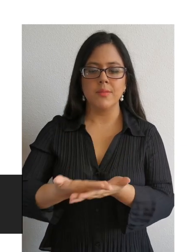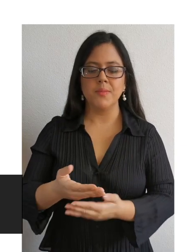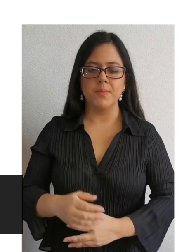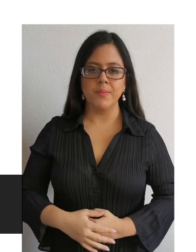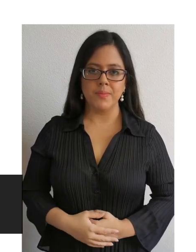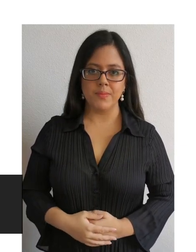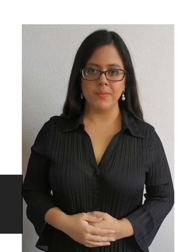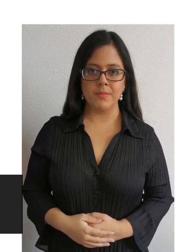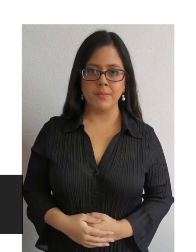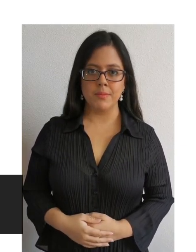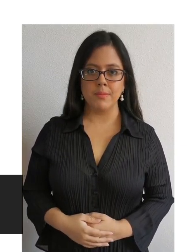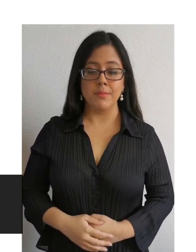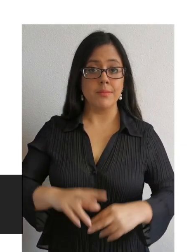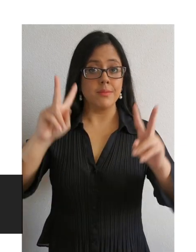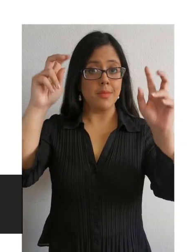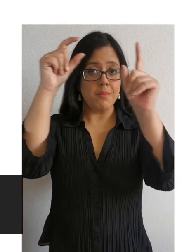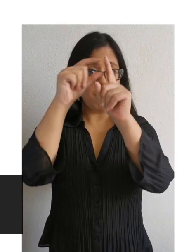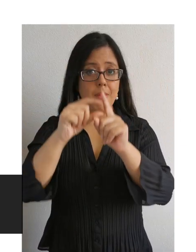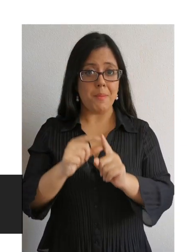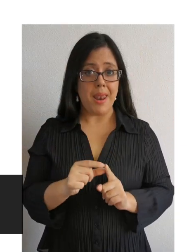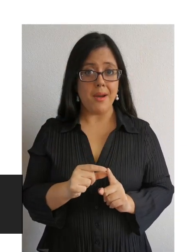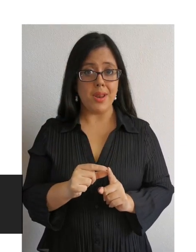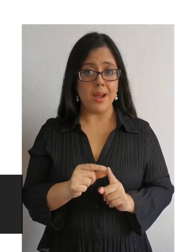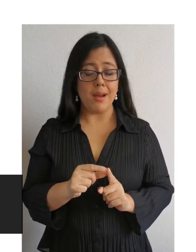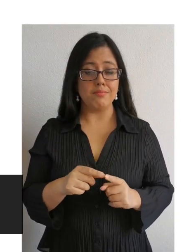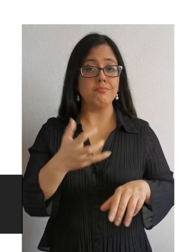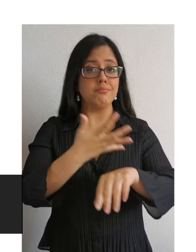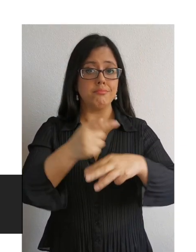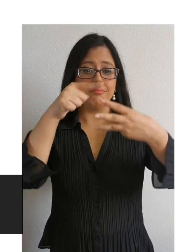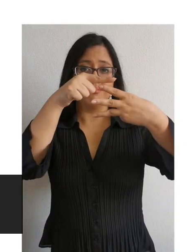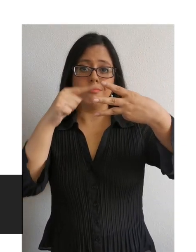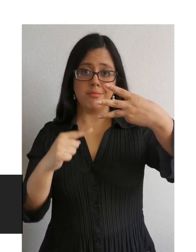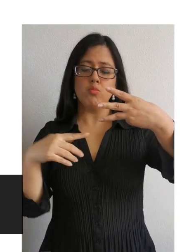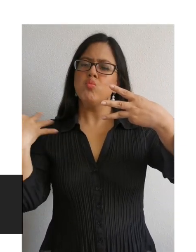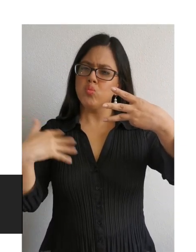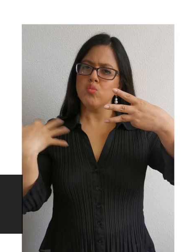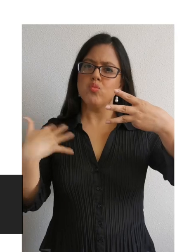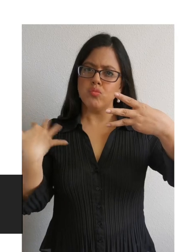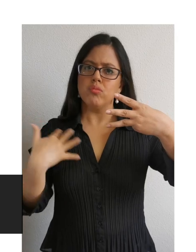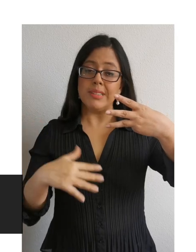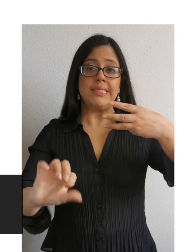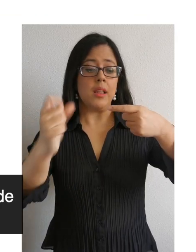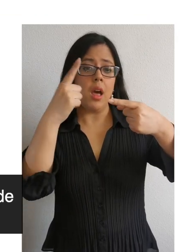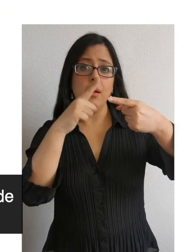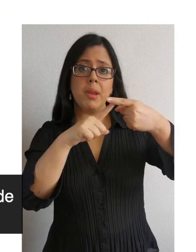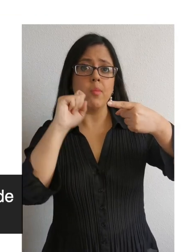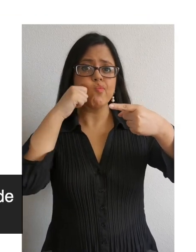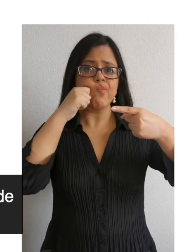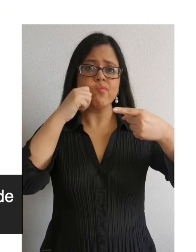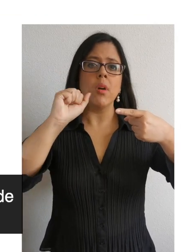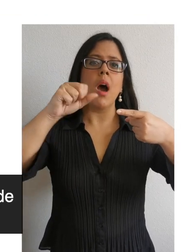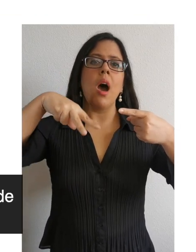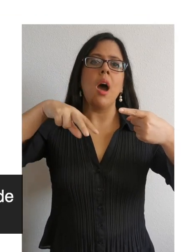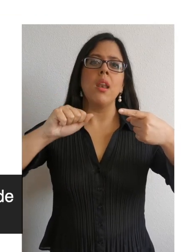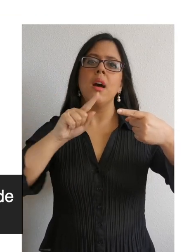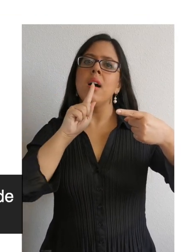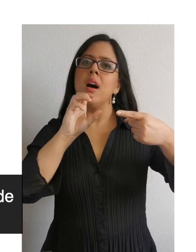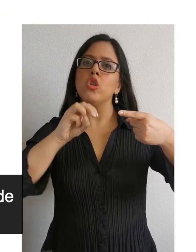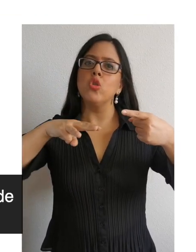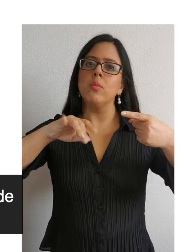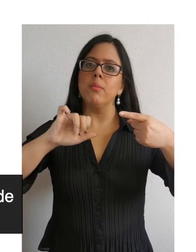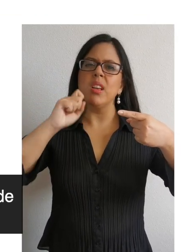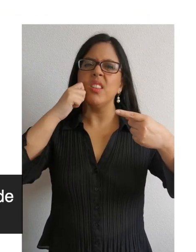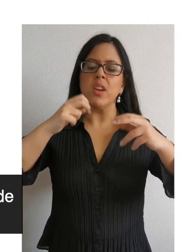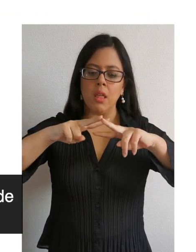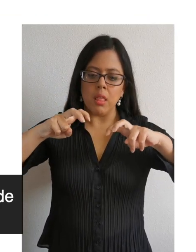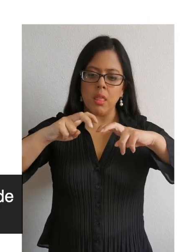salud. Dentro de la morfología nosotros contamos con tres subdivisiones muy importantes. La primera de ellas es la anatomía, que es